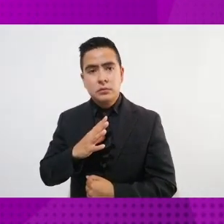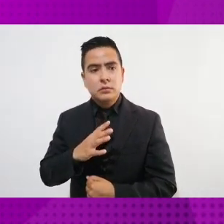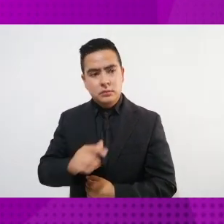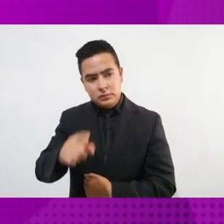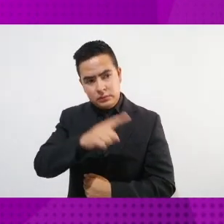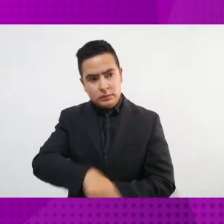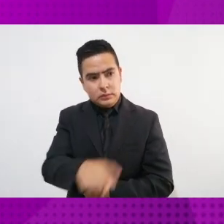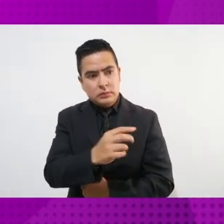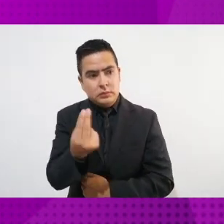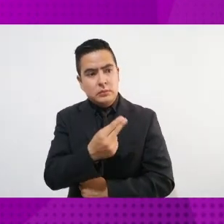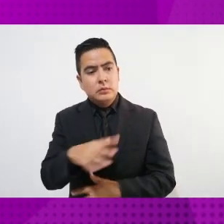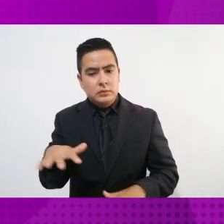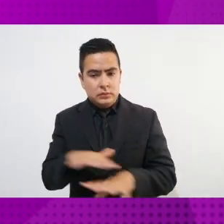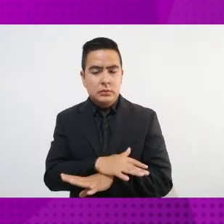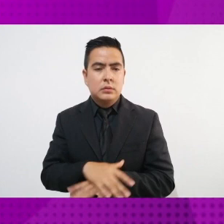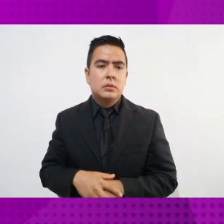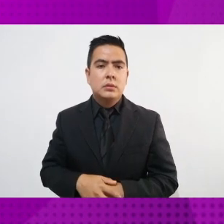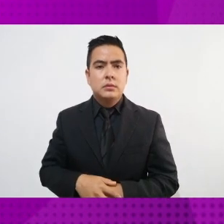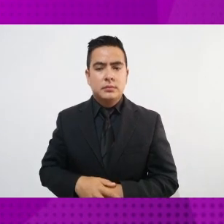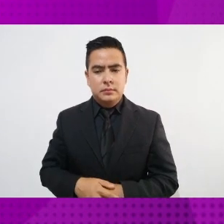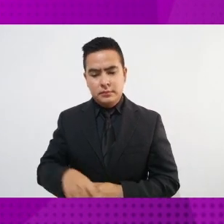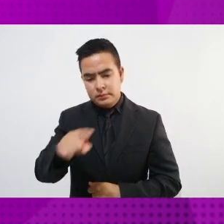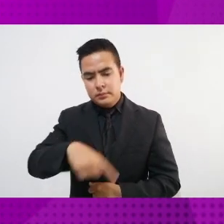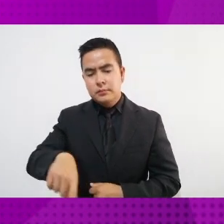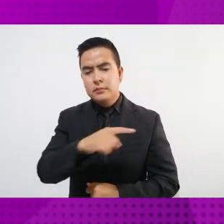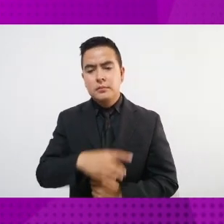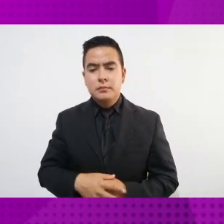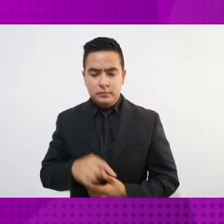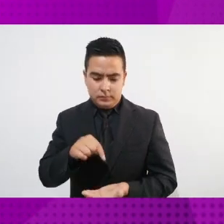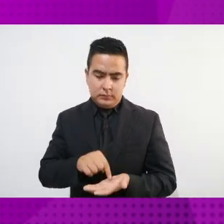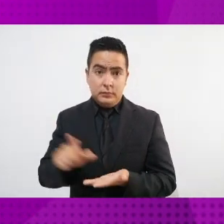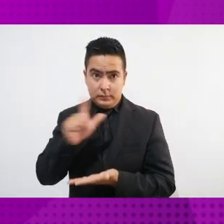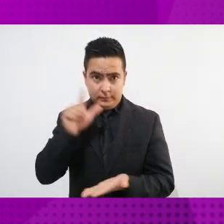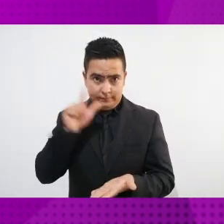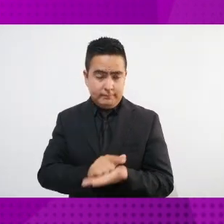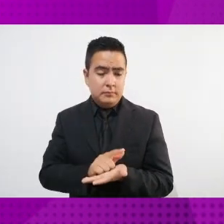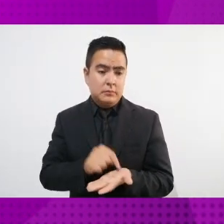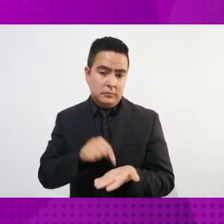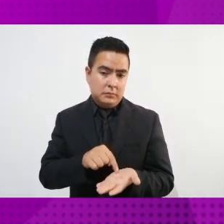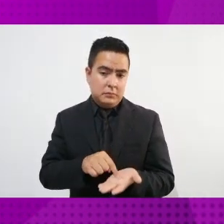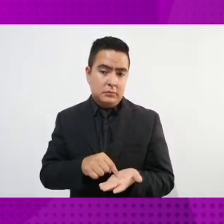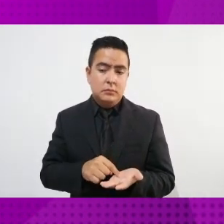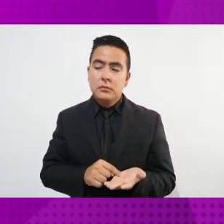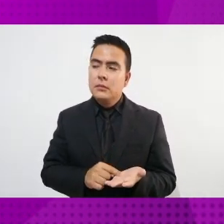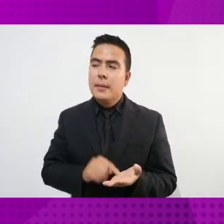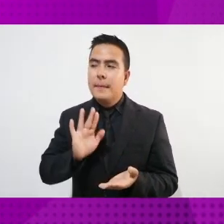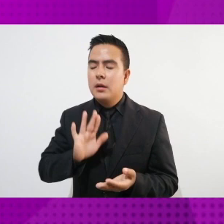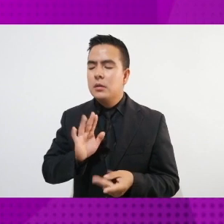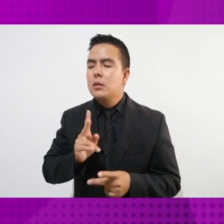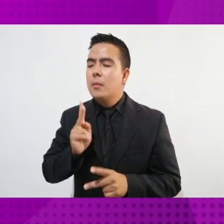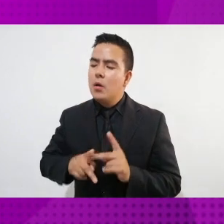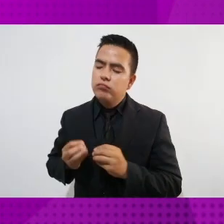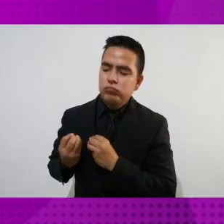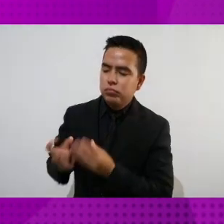repercusión para el sistema democrático en el sentido de que no existe un basamento institucional para posibilitar una prórroga de